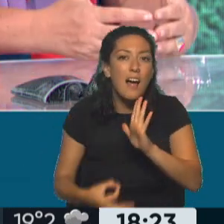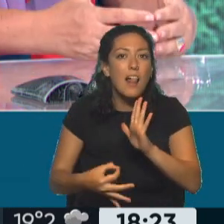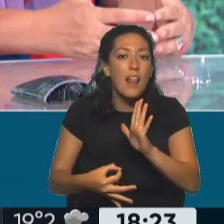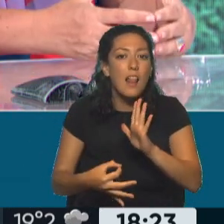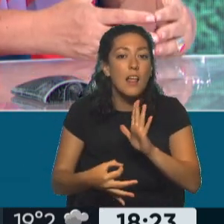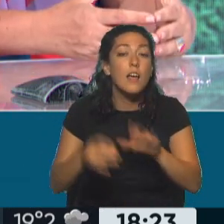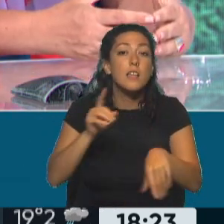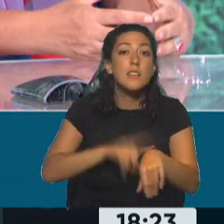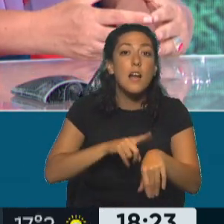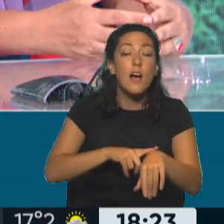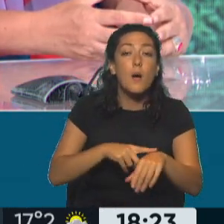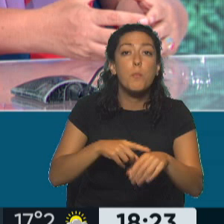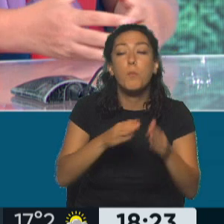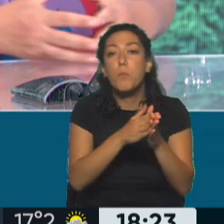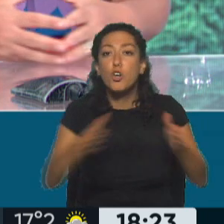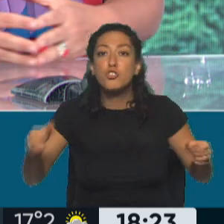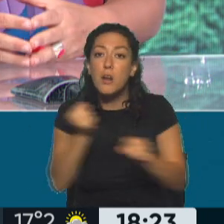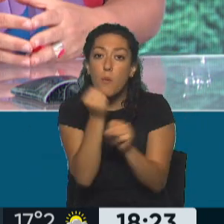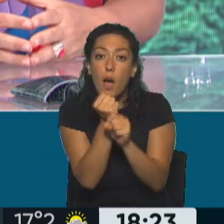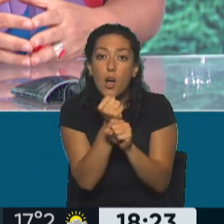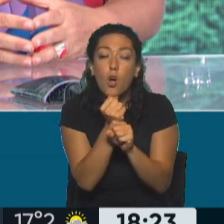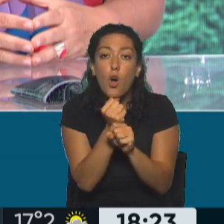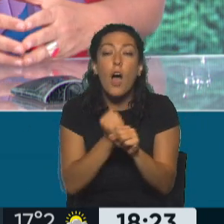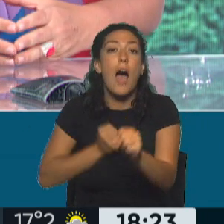sus funciones mientras dure su buena conducta.